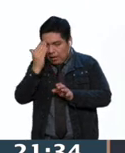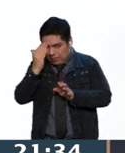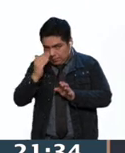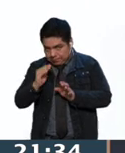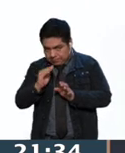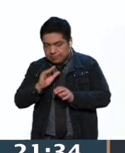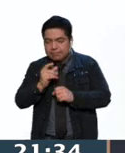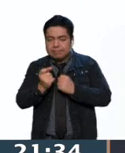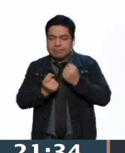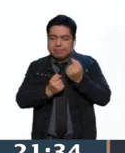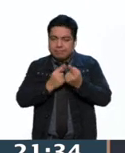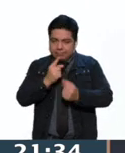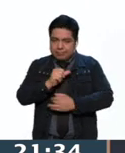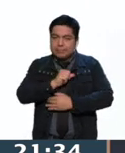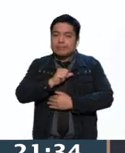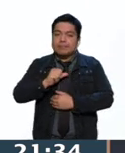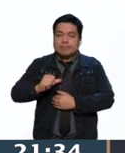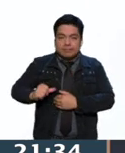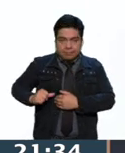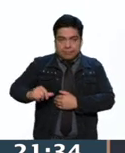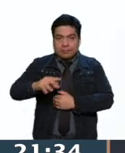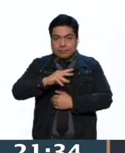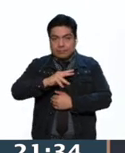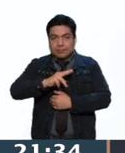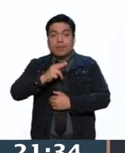alcaldías contratan policía auxiliar,